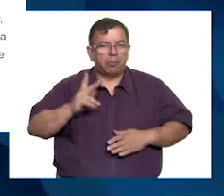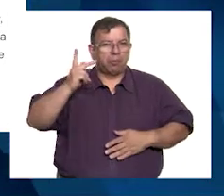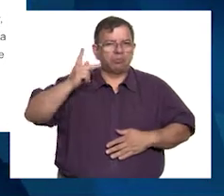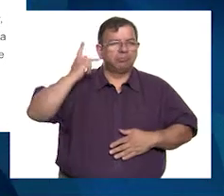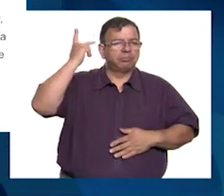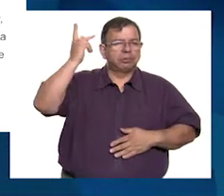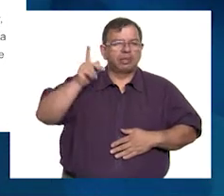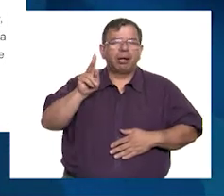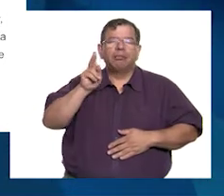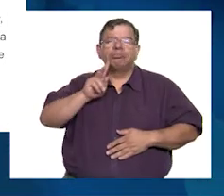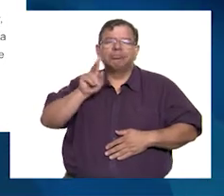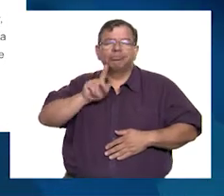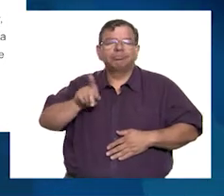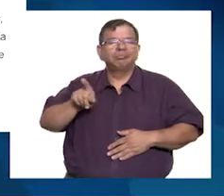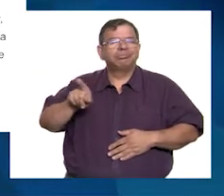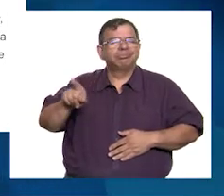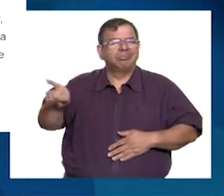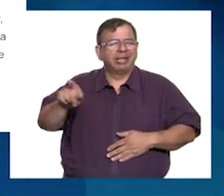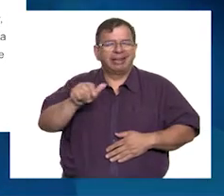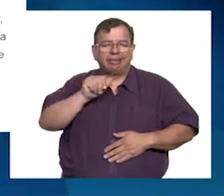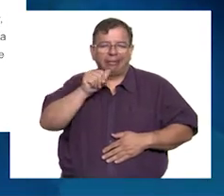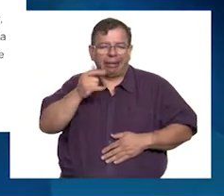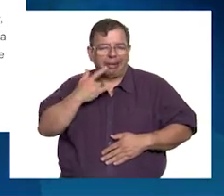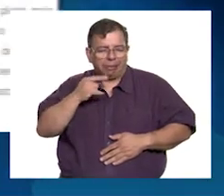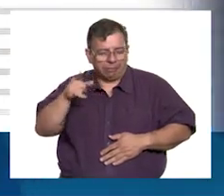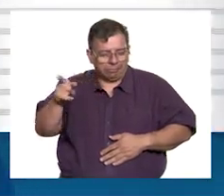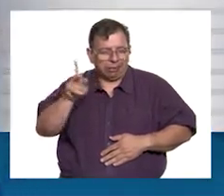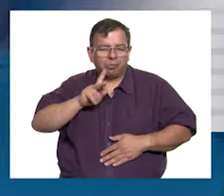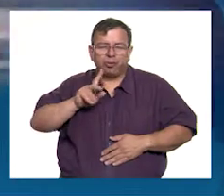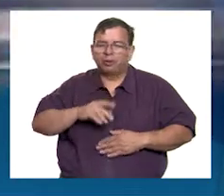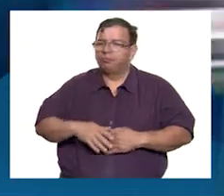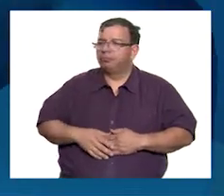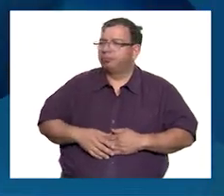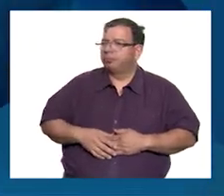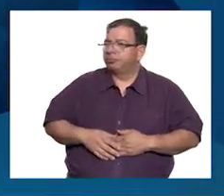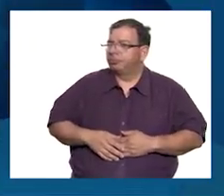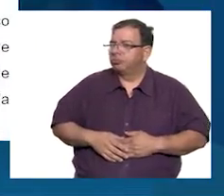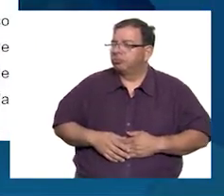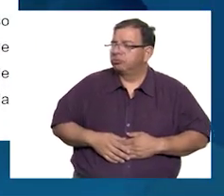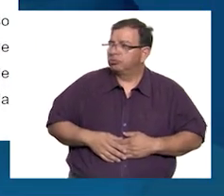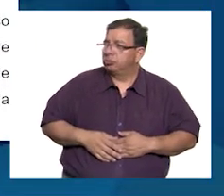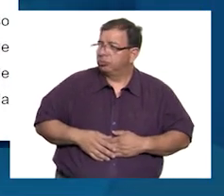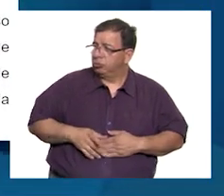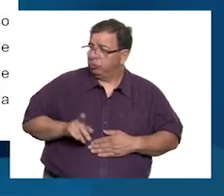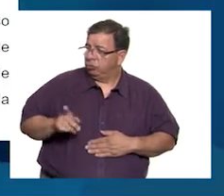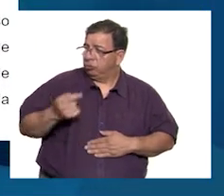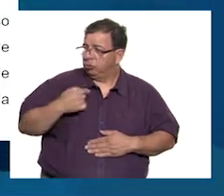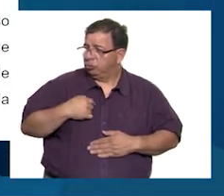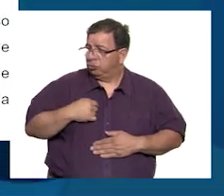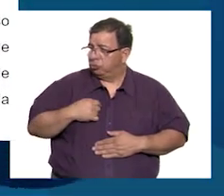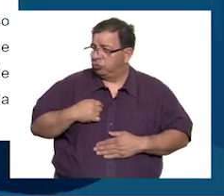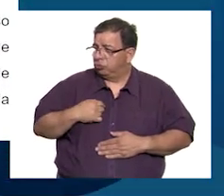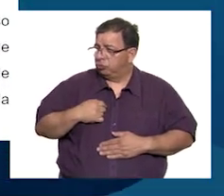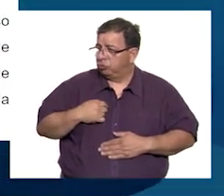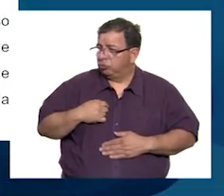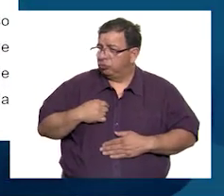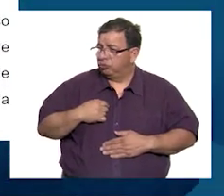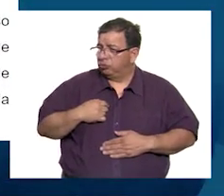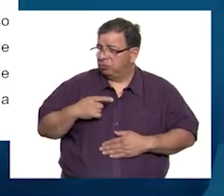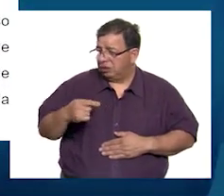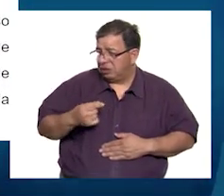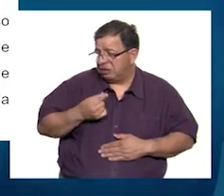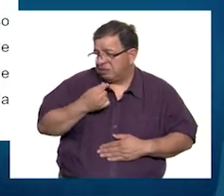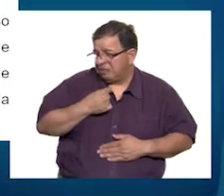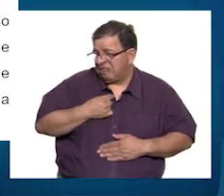ver hasta dónde llegaría la descortesía de aquella joven. «¿Creéis que he venido aquí?», respondió aquella orgullosa